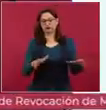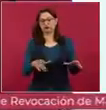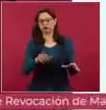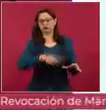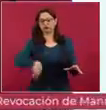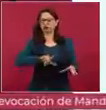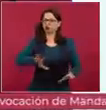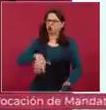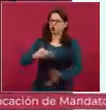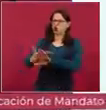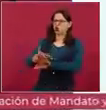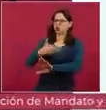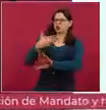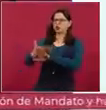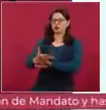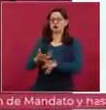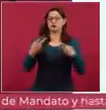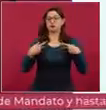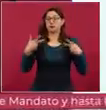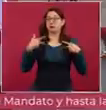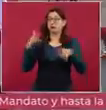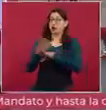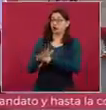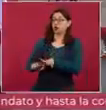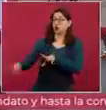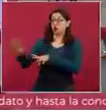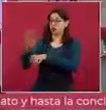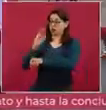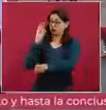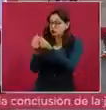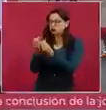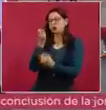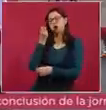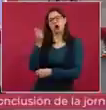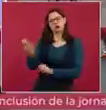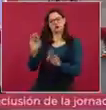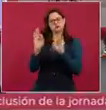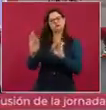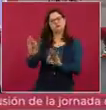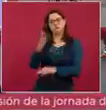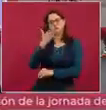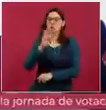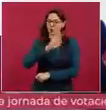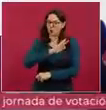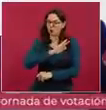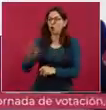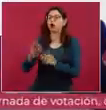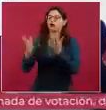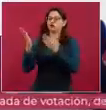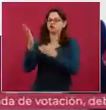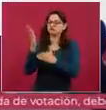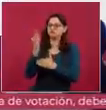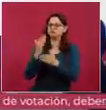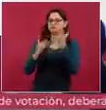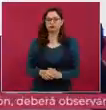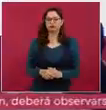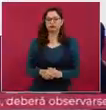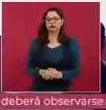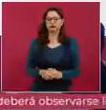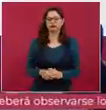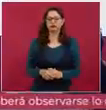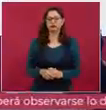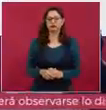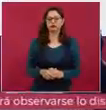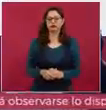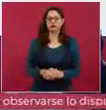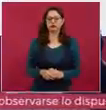apoyándote en el pueblo para salir adelante frente a la crisis que les agobia me alienta saber que